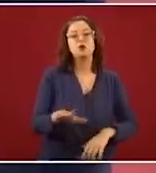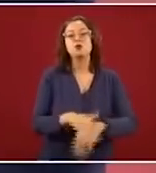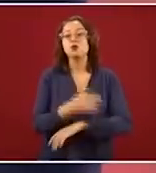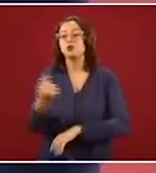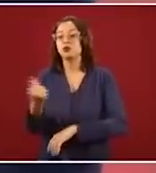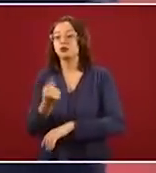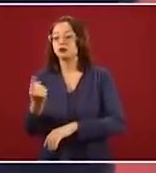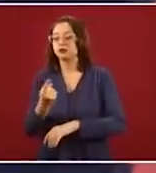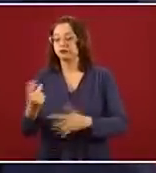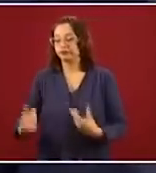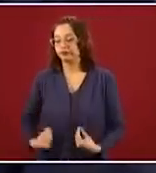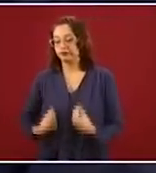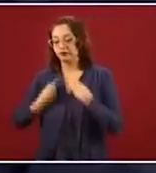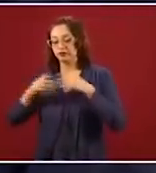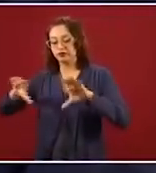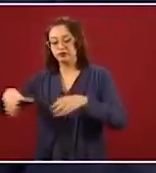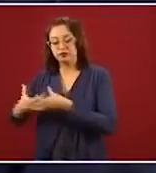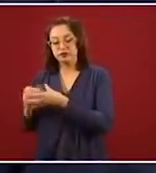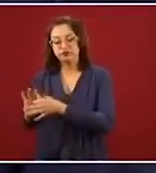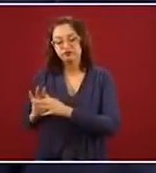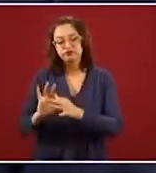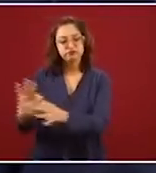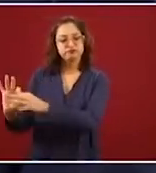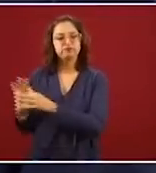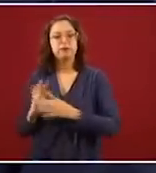es mejor.